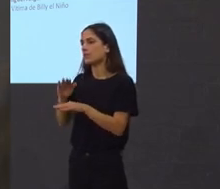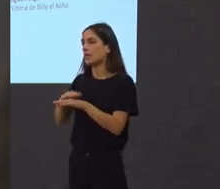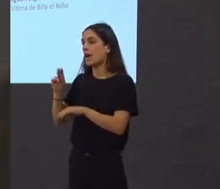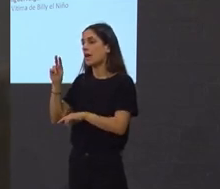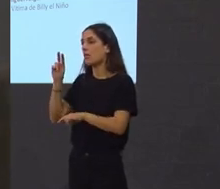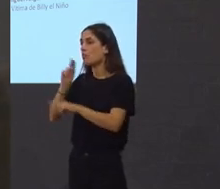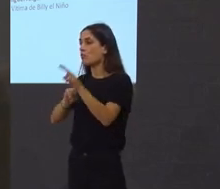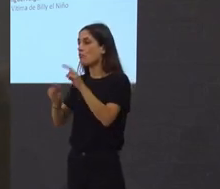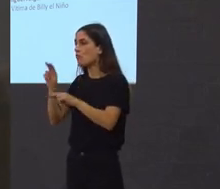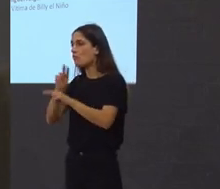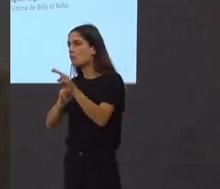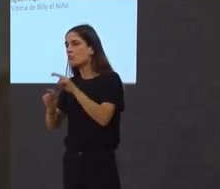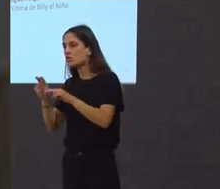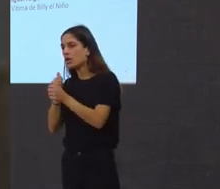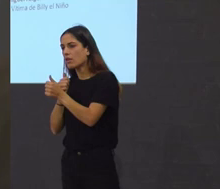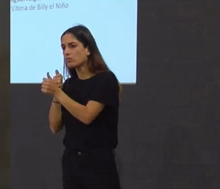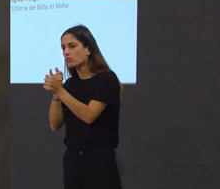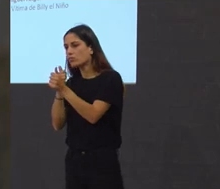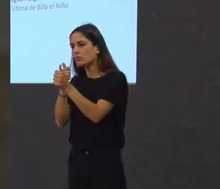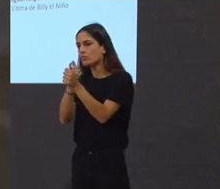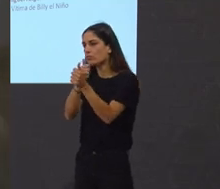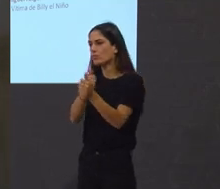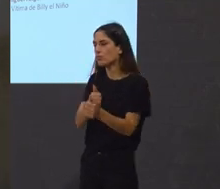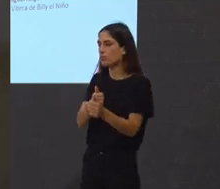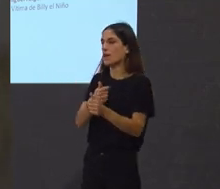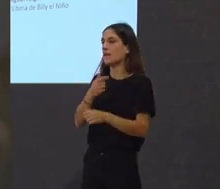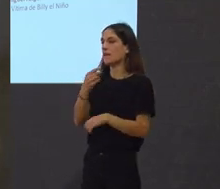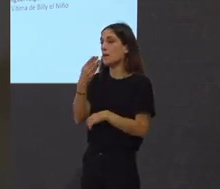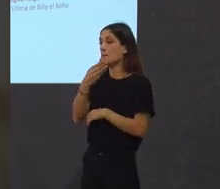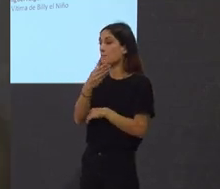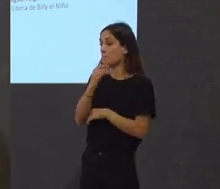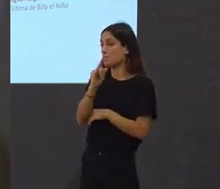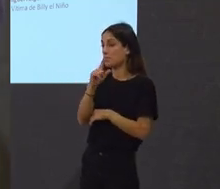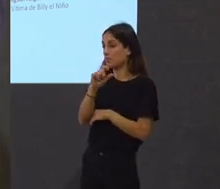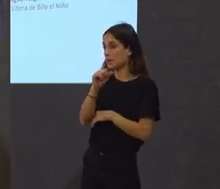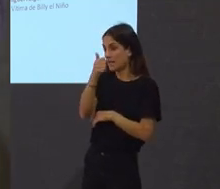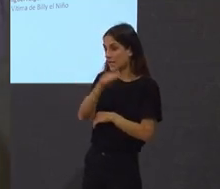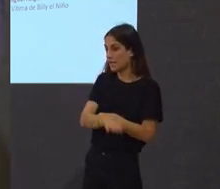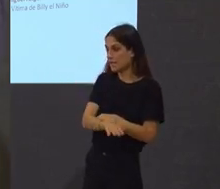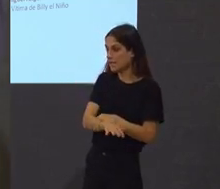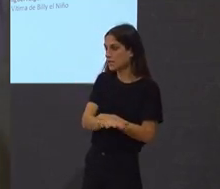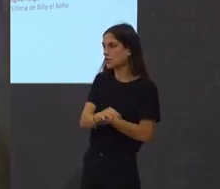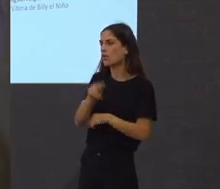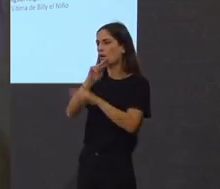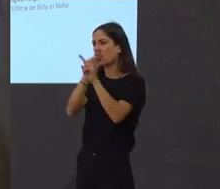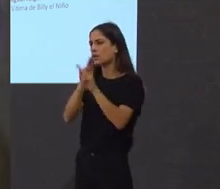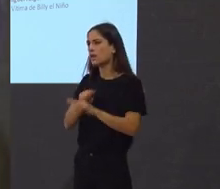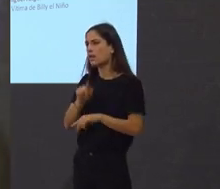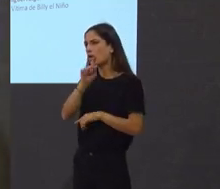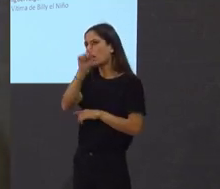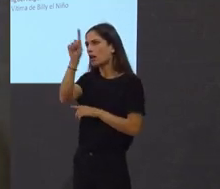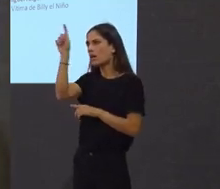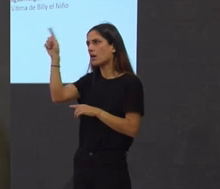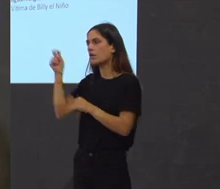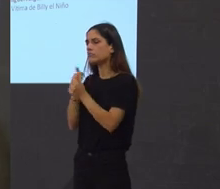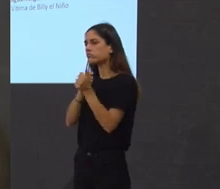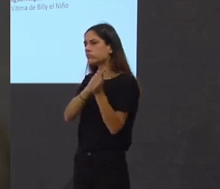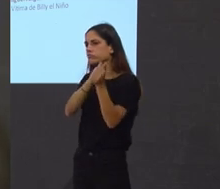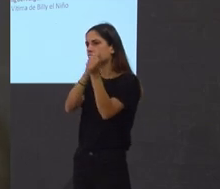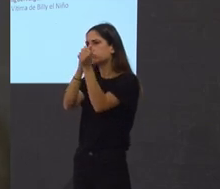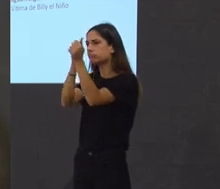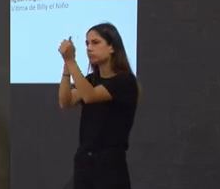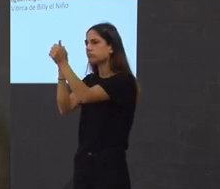y captura internacional de cuatro policías dos de ellos ya estaban muertos pero gonzález pacheco y